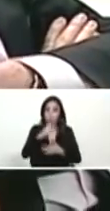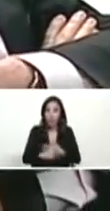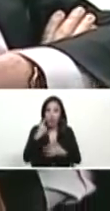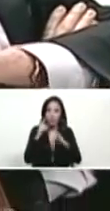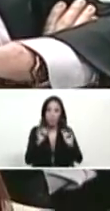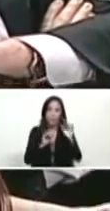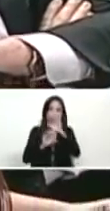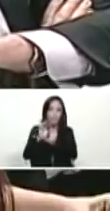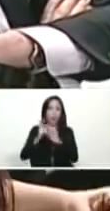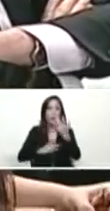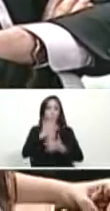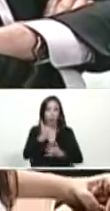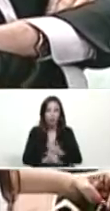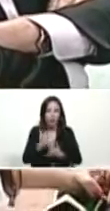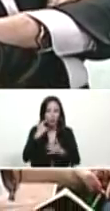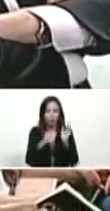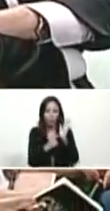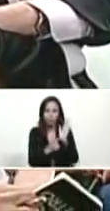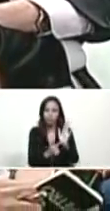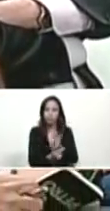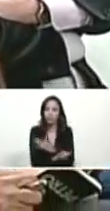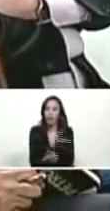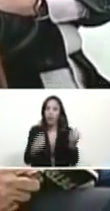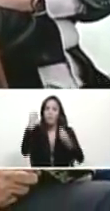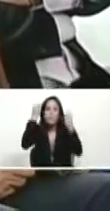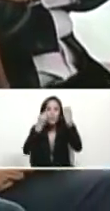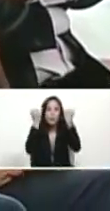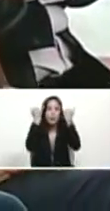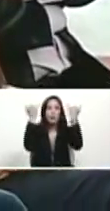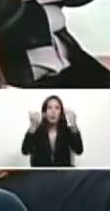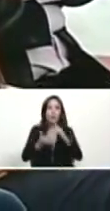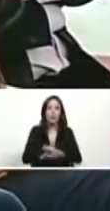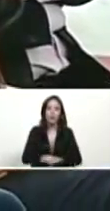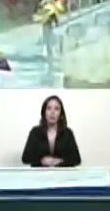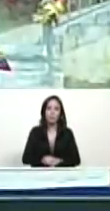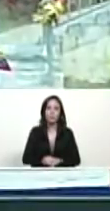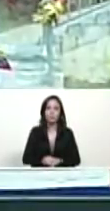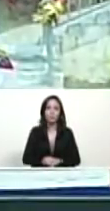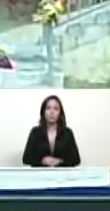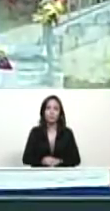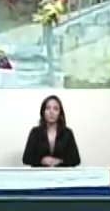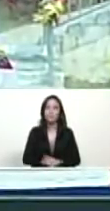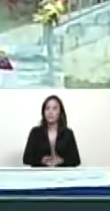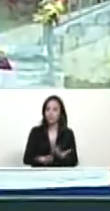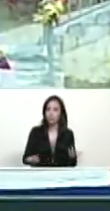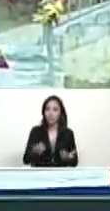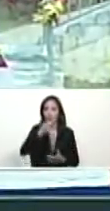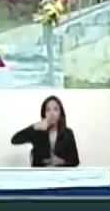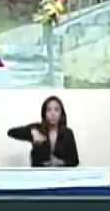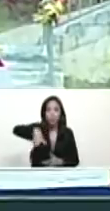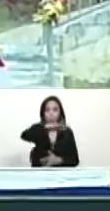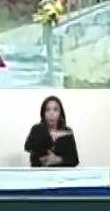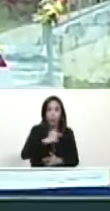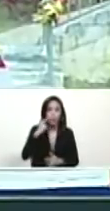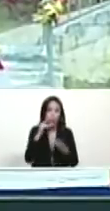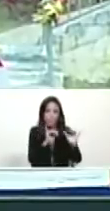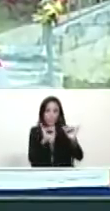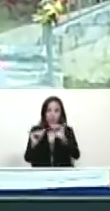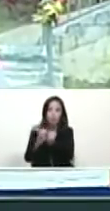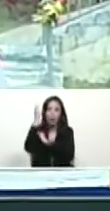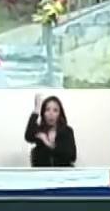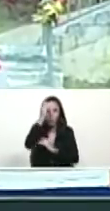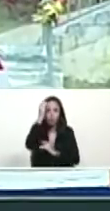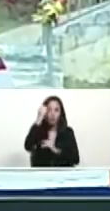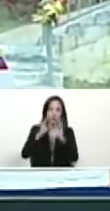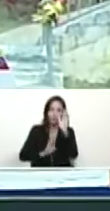tenemos un proyecto, tenemos una doctrina, un pensamiento, una ideología. Tenemos un pueblo consciente, cada vez